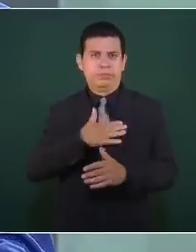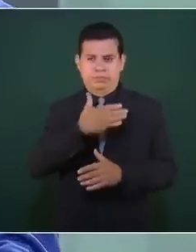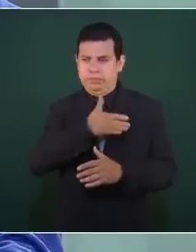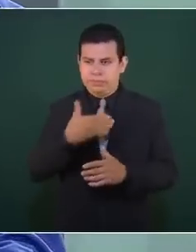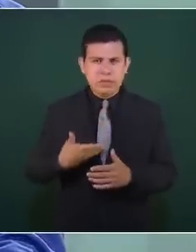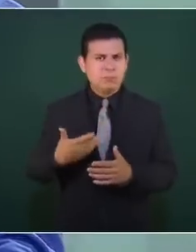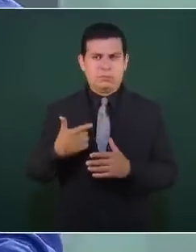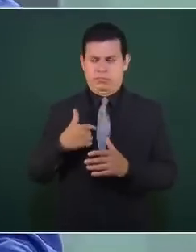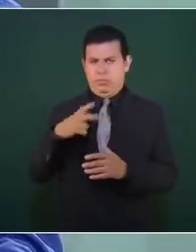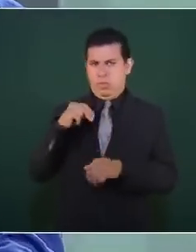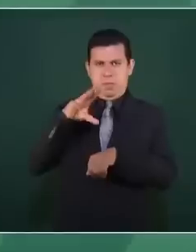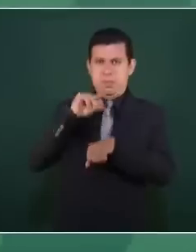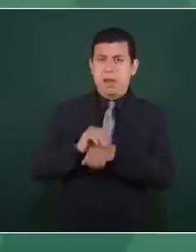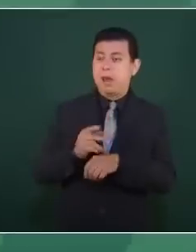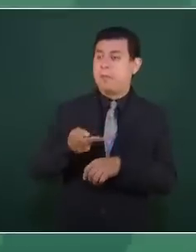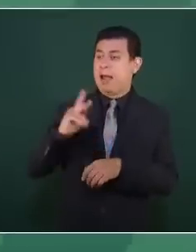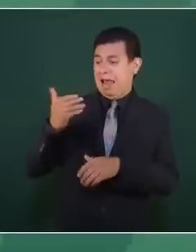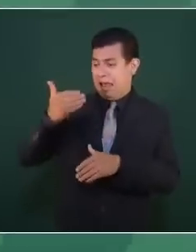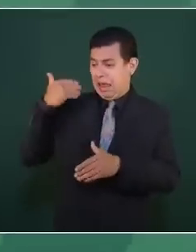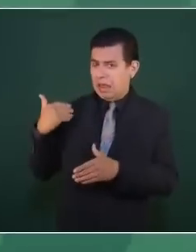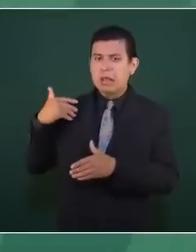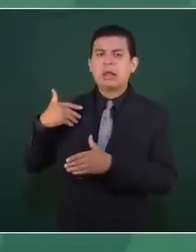todavía hay